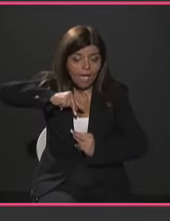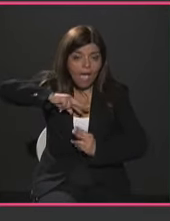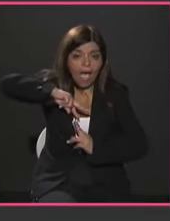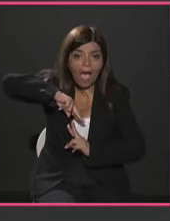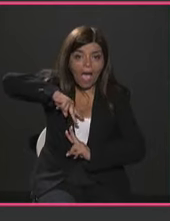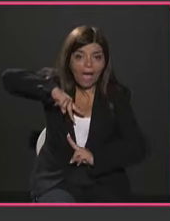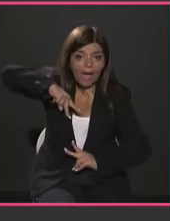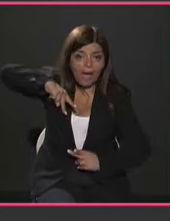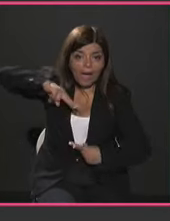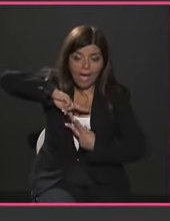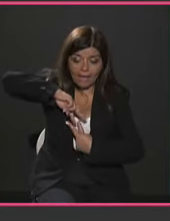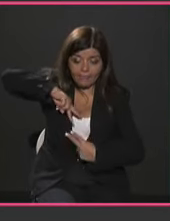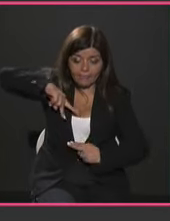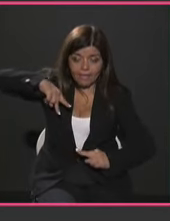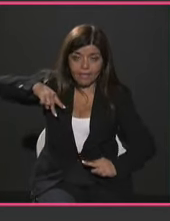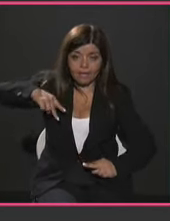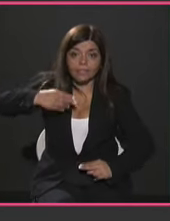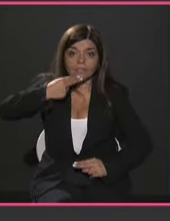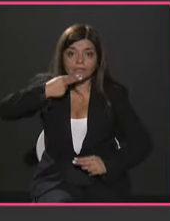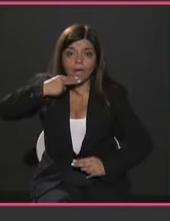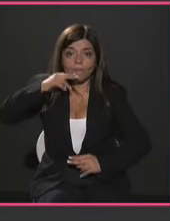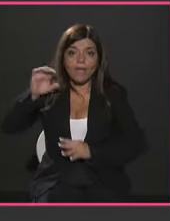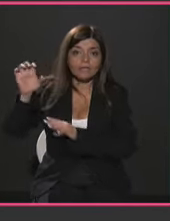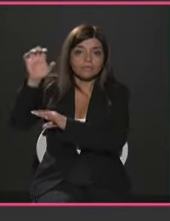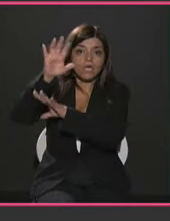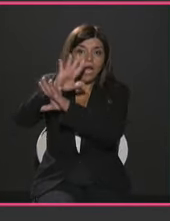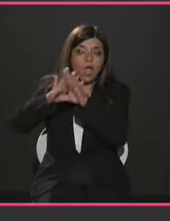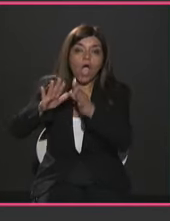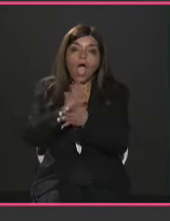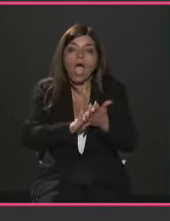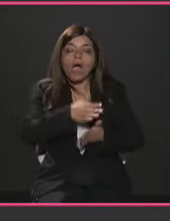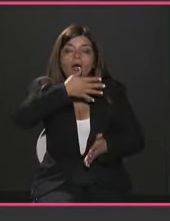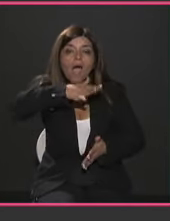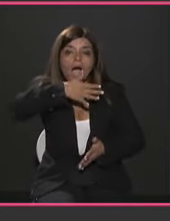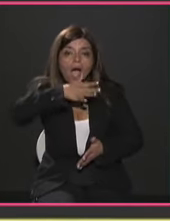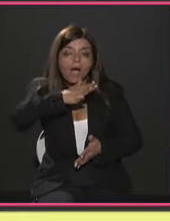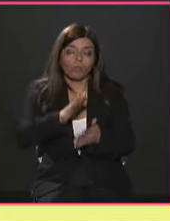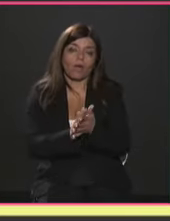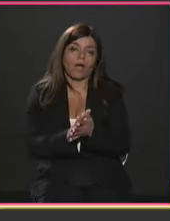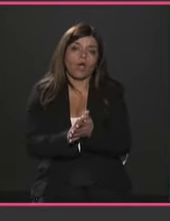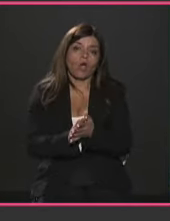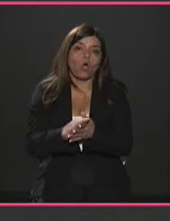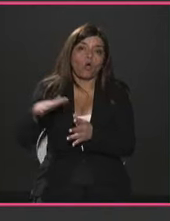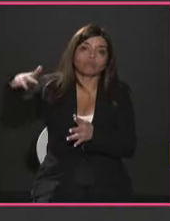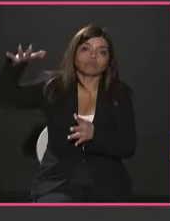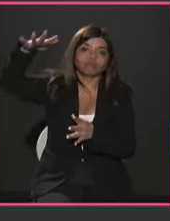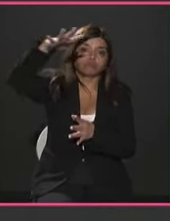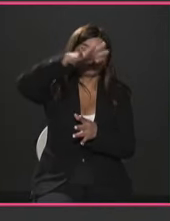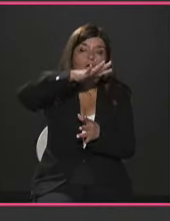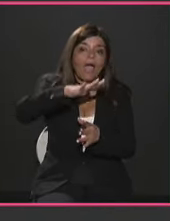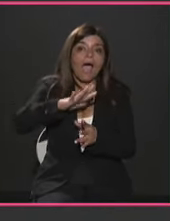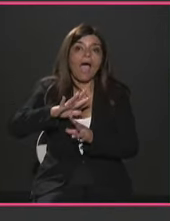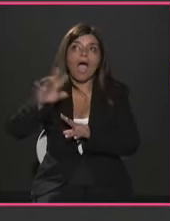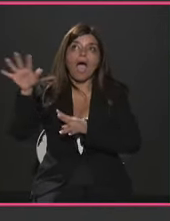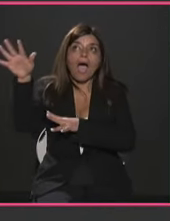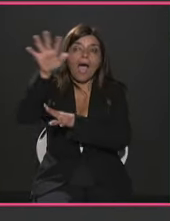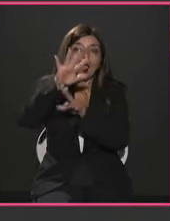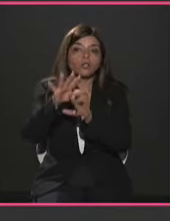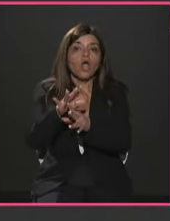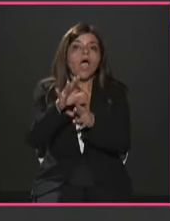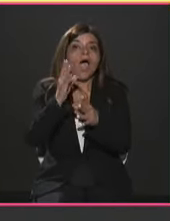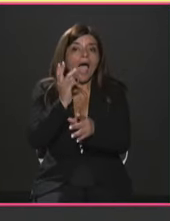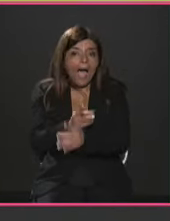alimentamos y de ecosistemas también como agua o ecosistemas aéreos debido a que hay una